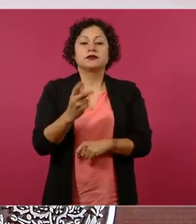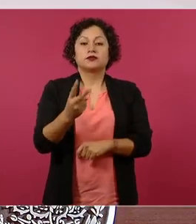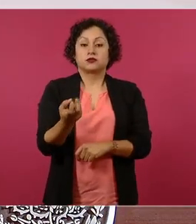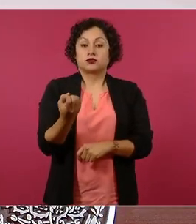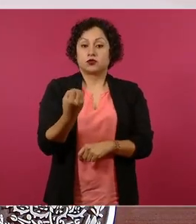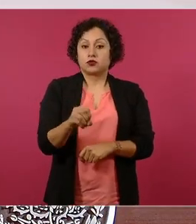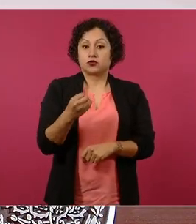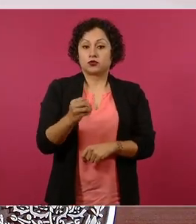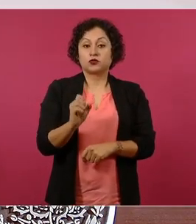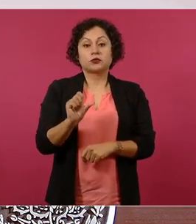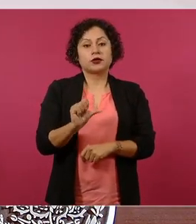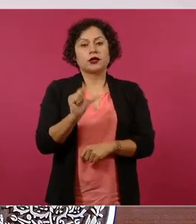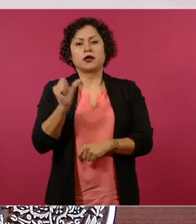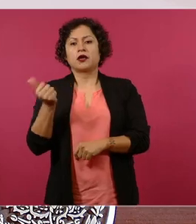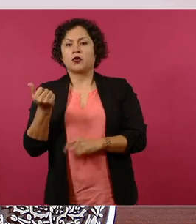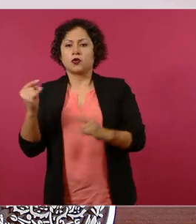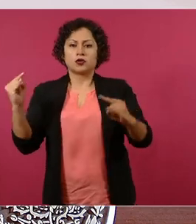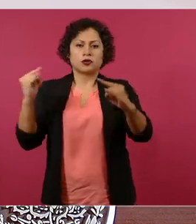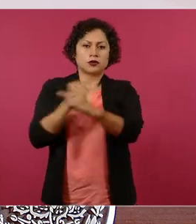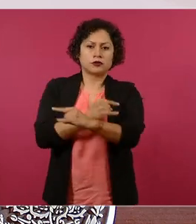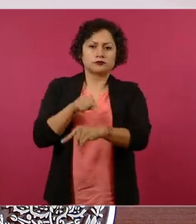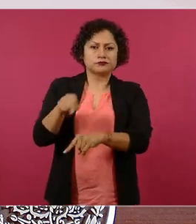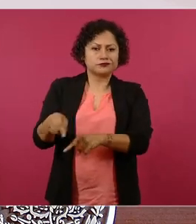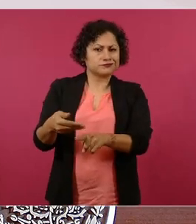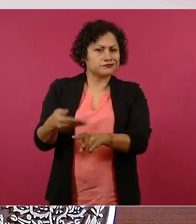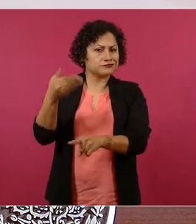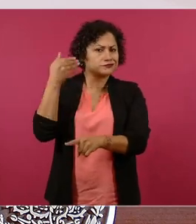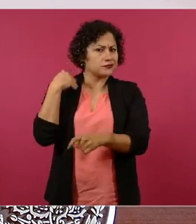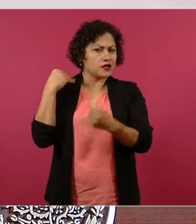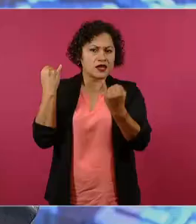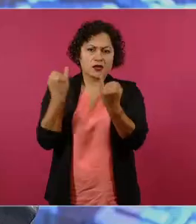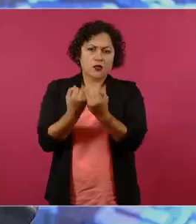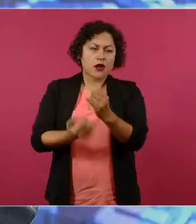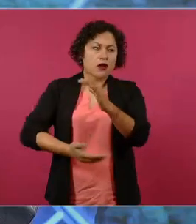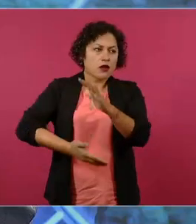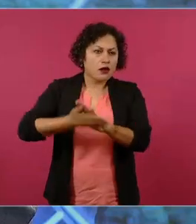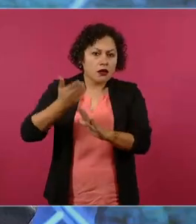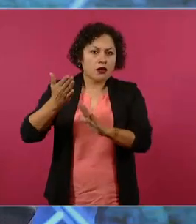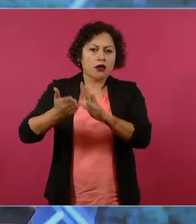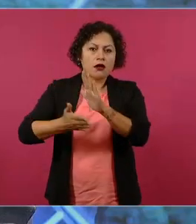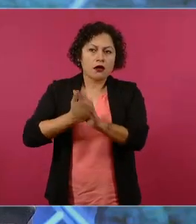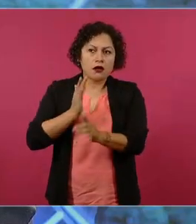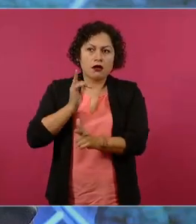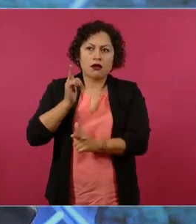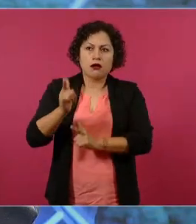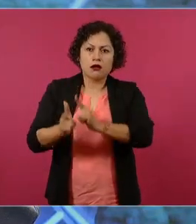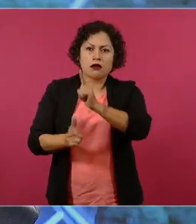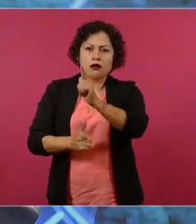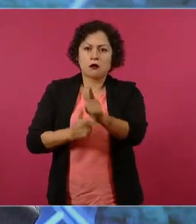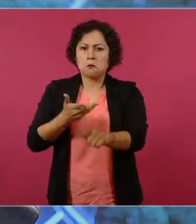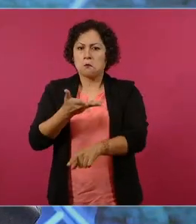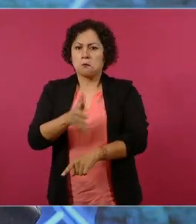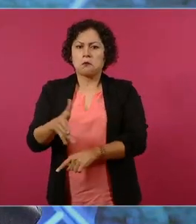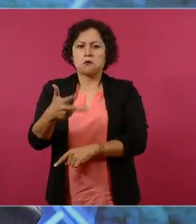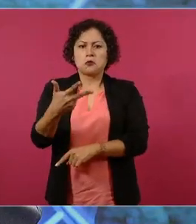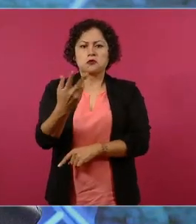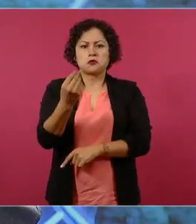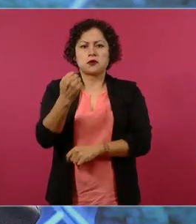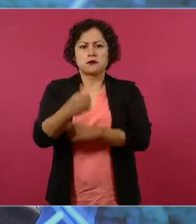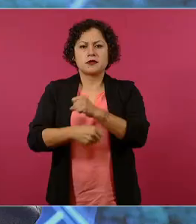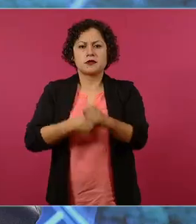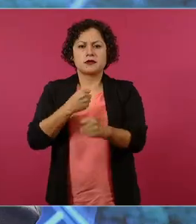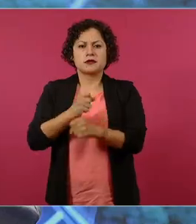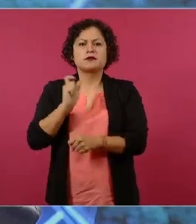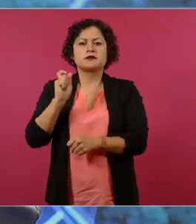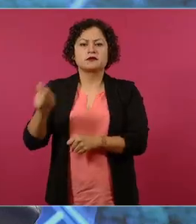también había estado por muchos años en construcción aproximadamente unos 9 o 10 años también en construcción que es el de la